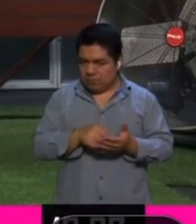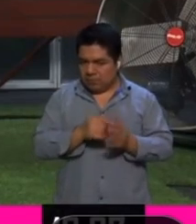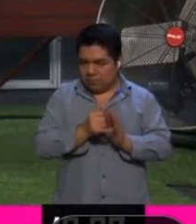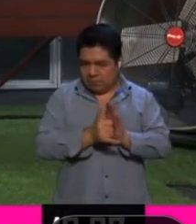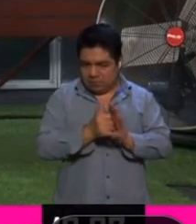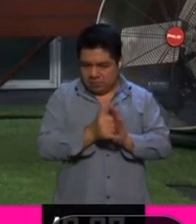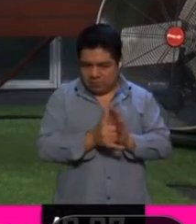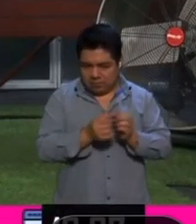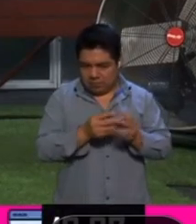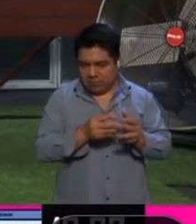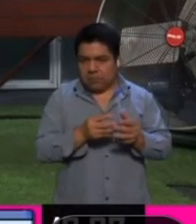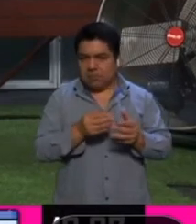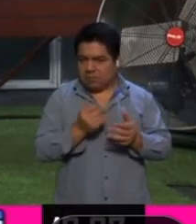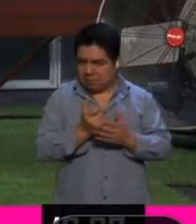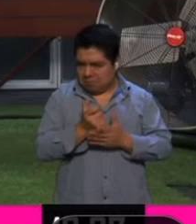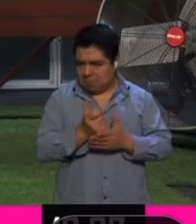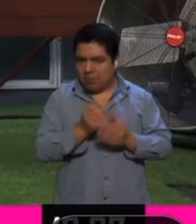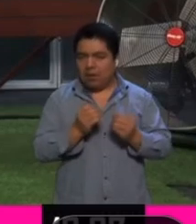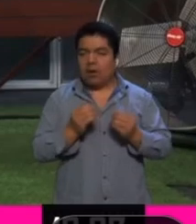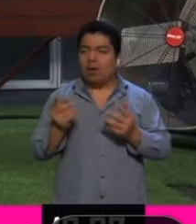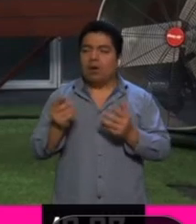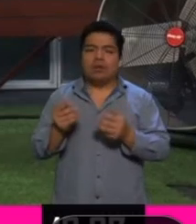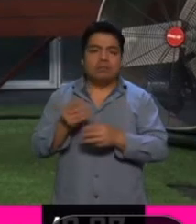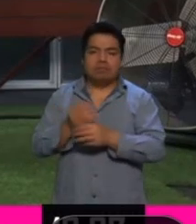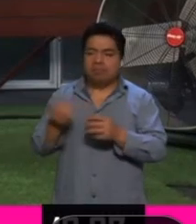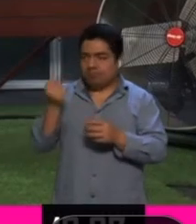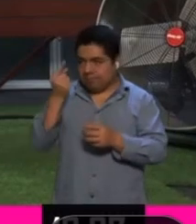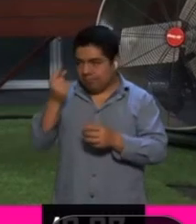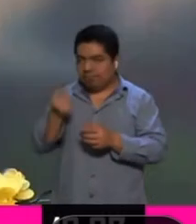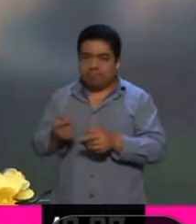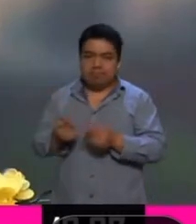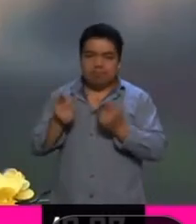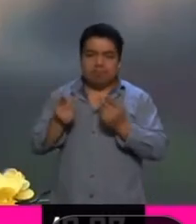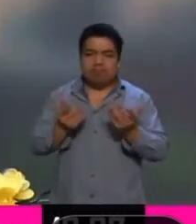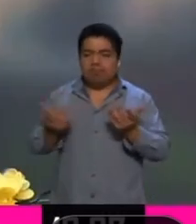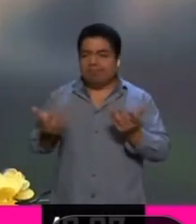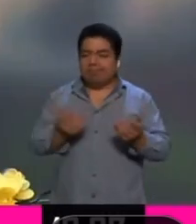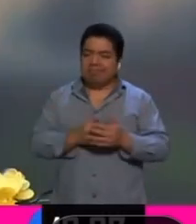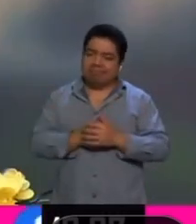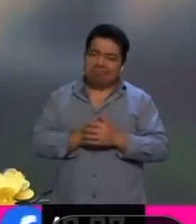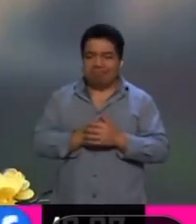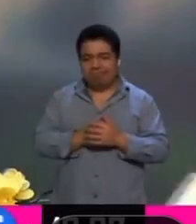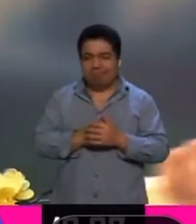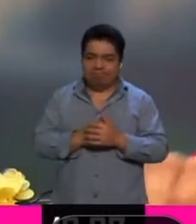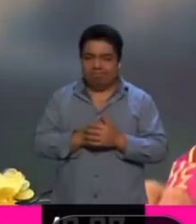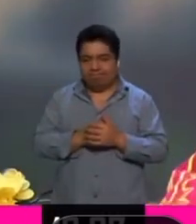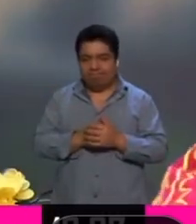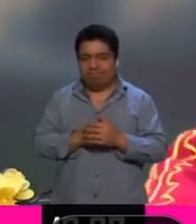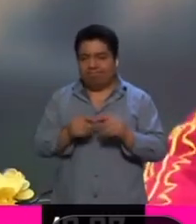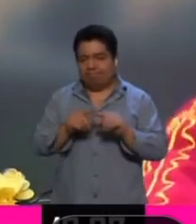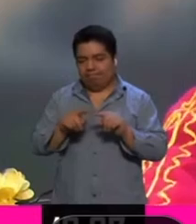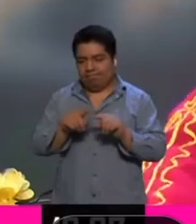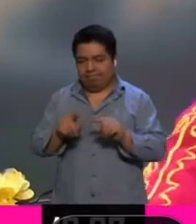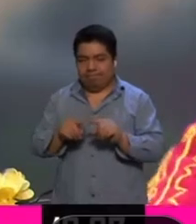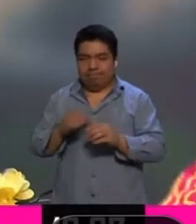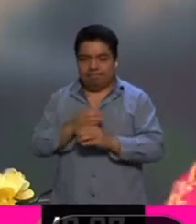o más bien tus creaciones son lo que te sacan adelante? ¿O ni una ni otra? Ni una ni la otra, entonces por eso le hago a varias